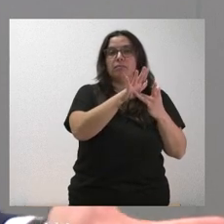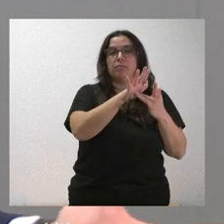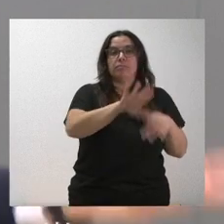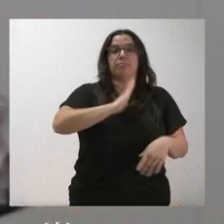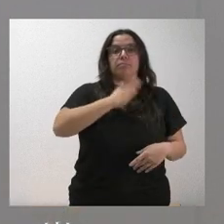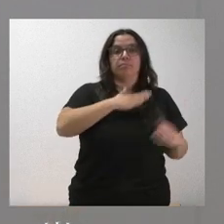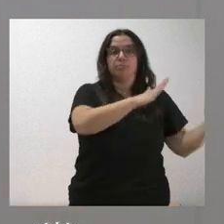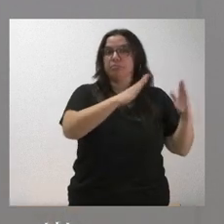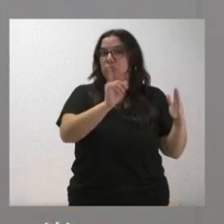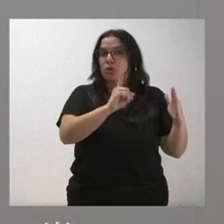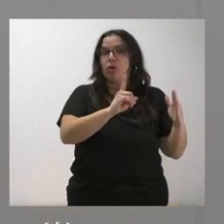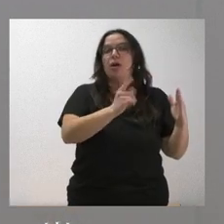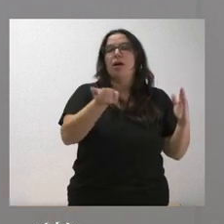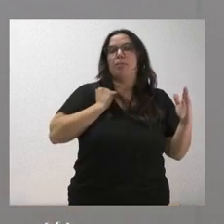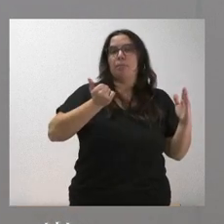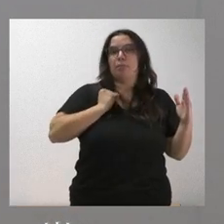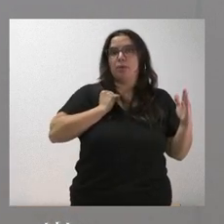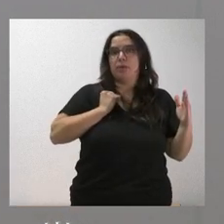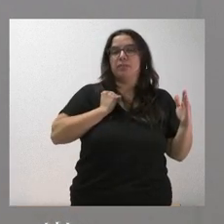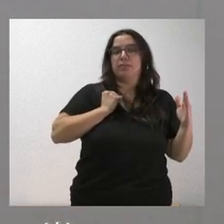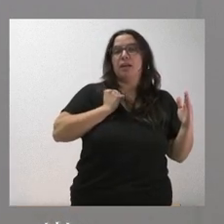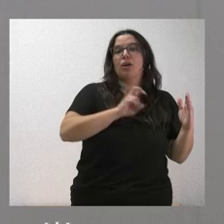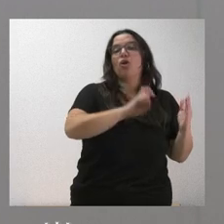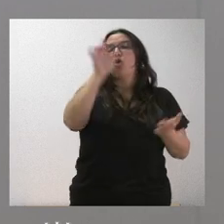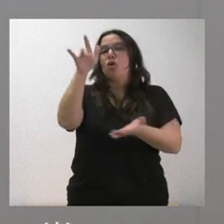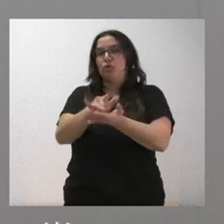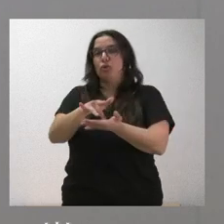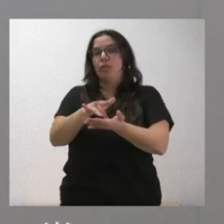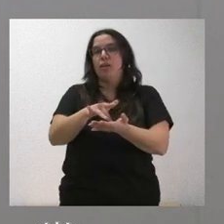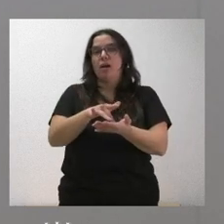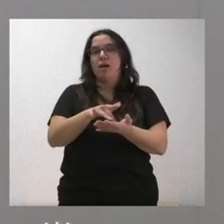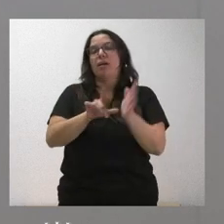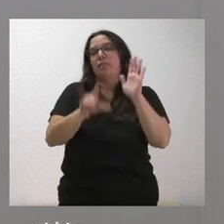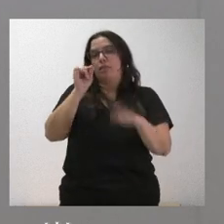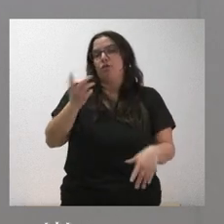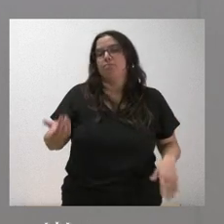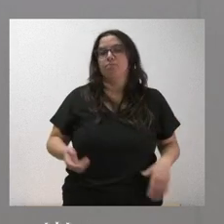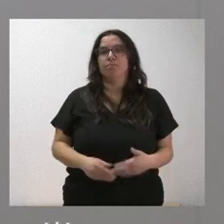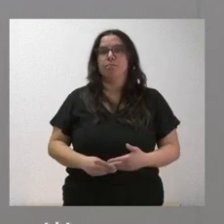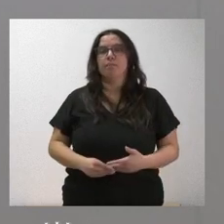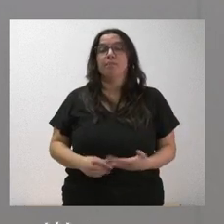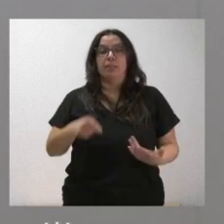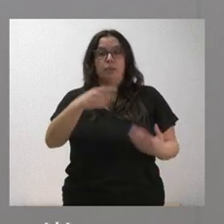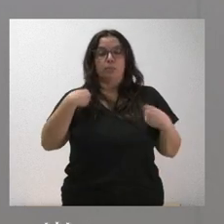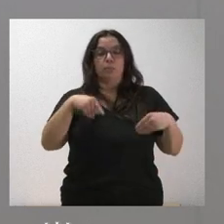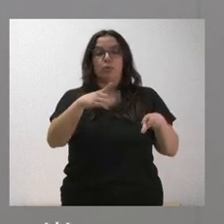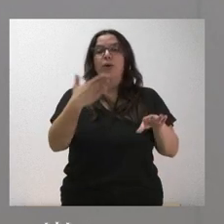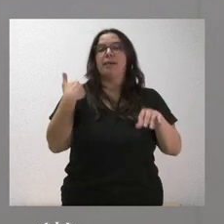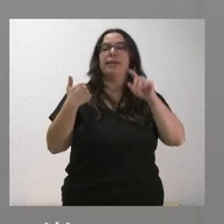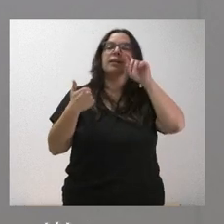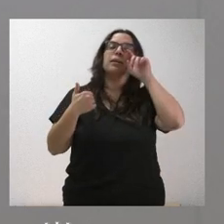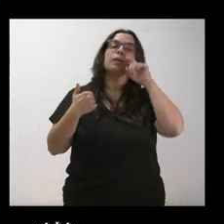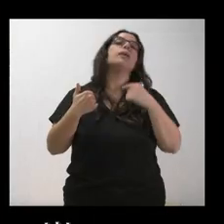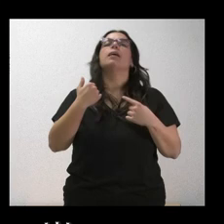trasladar a esta fecha para poder aprovechar algunos de otros días como aprovechamos que sí que decidido la junta de Castilla de León y sobre esto mismo ayer algún representante